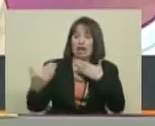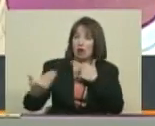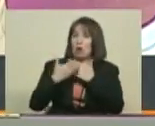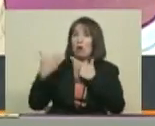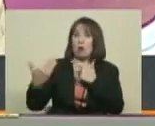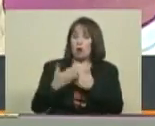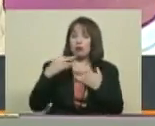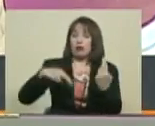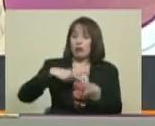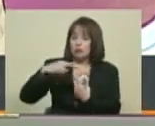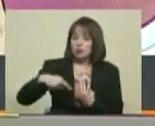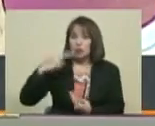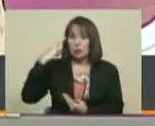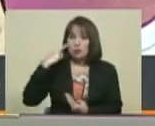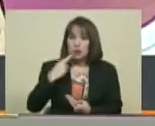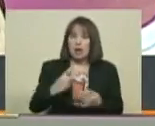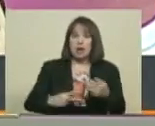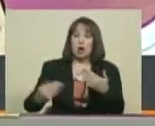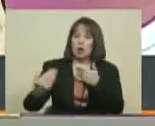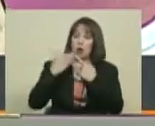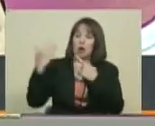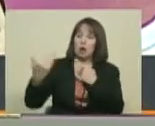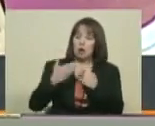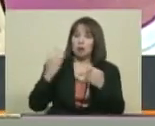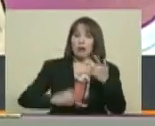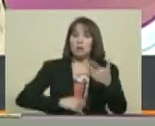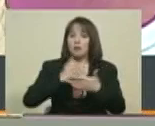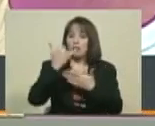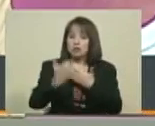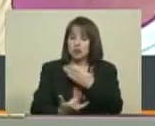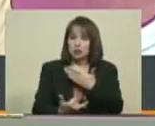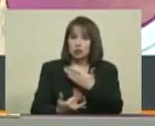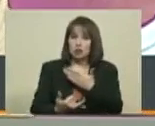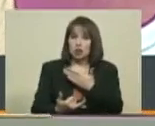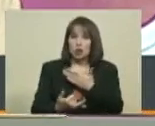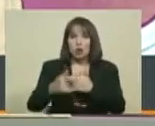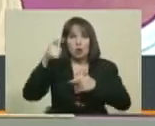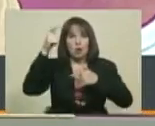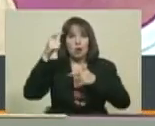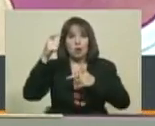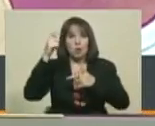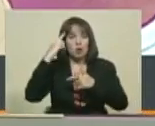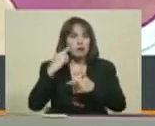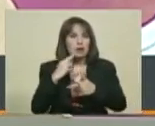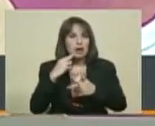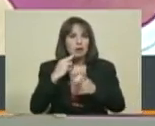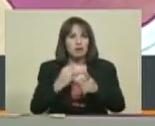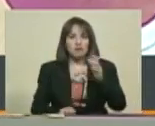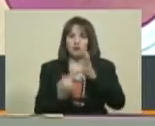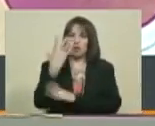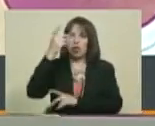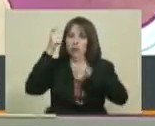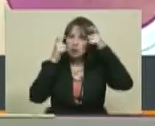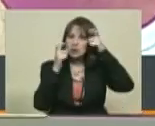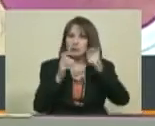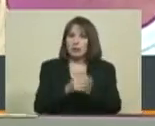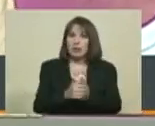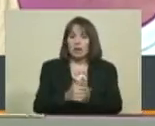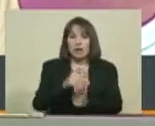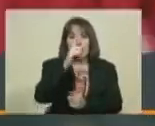bolivariana, contra el proyecto bolivariano fundado por nuestro comandante Chávez. Y en el año